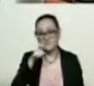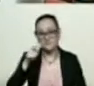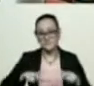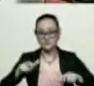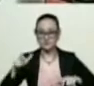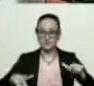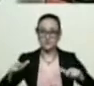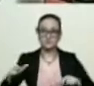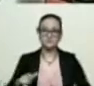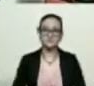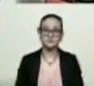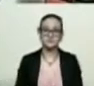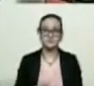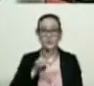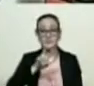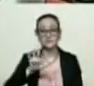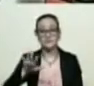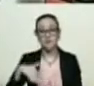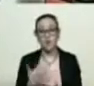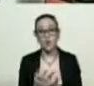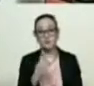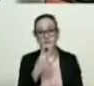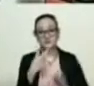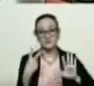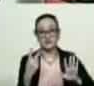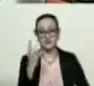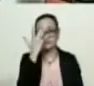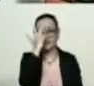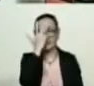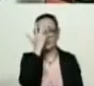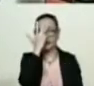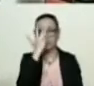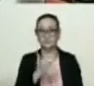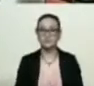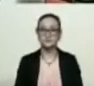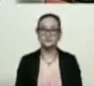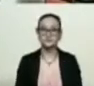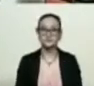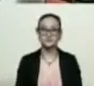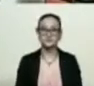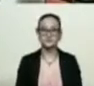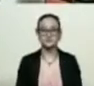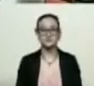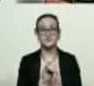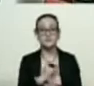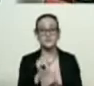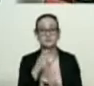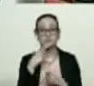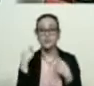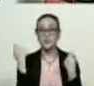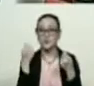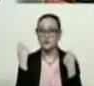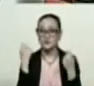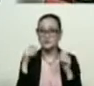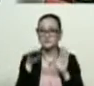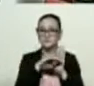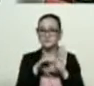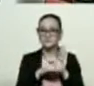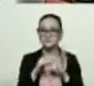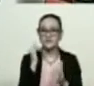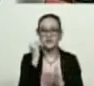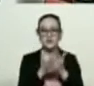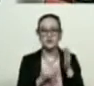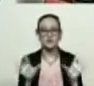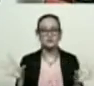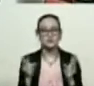o ciudadano del 25 al 27 de febrero luego haremos la publicación del registro electoral definitivo